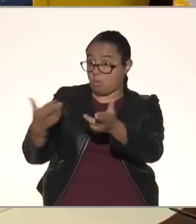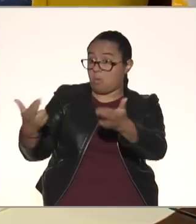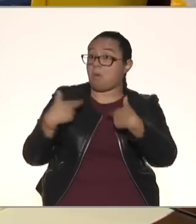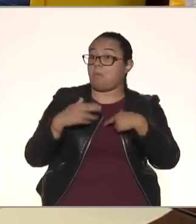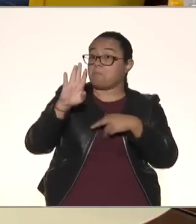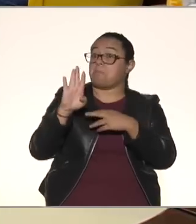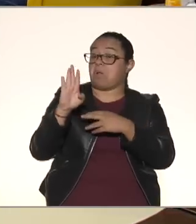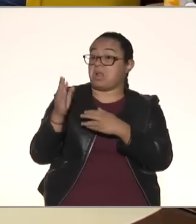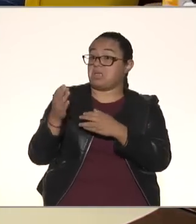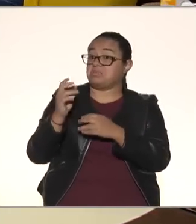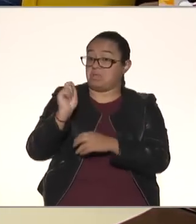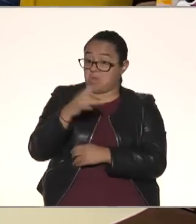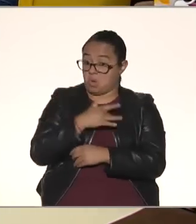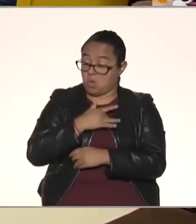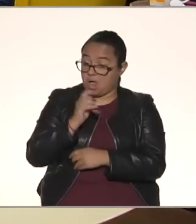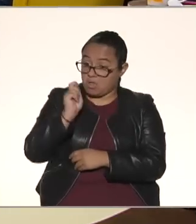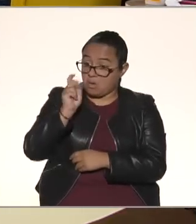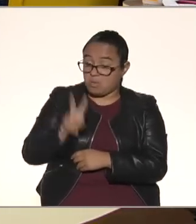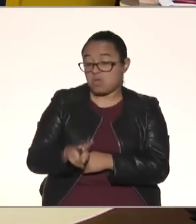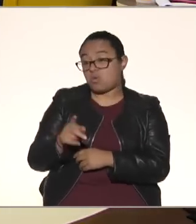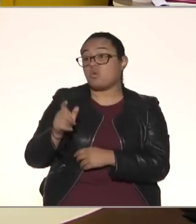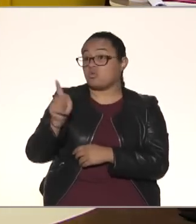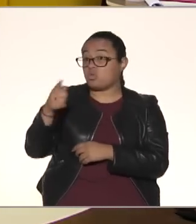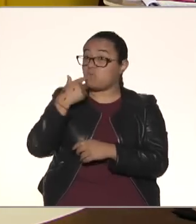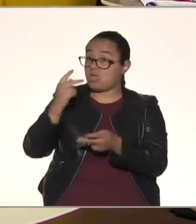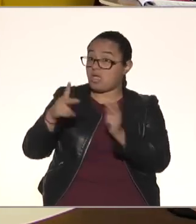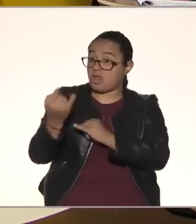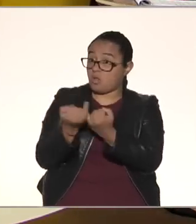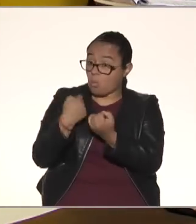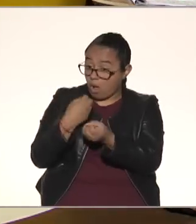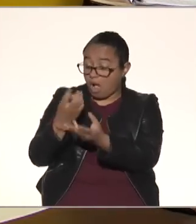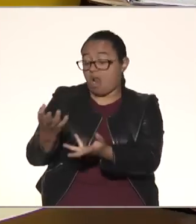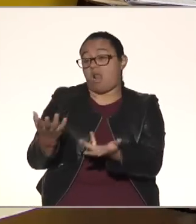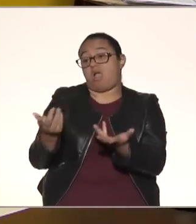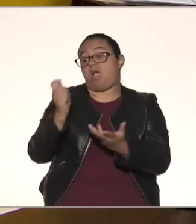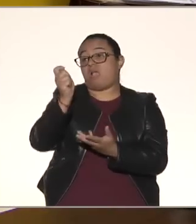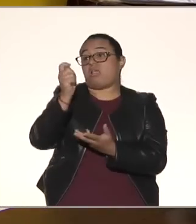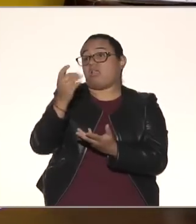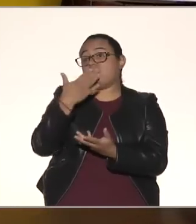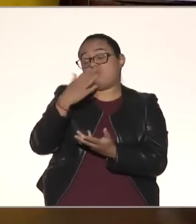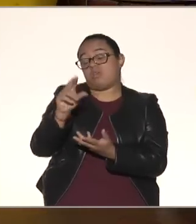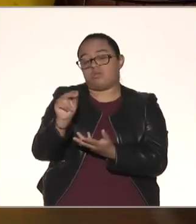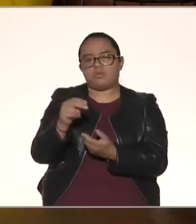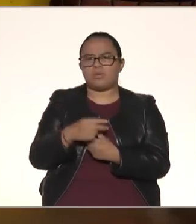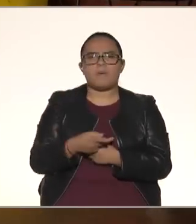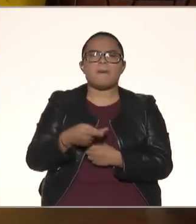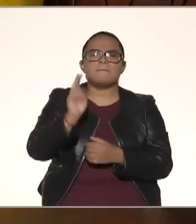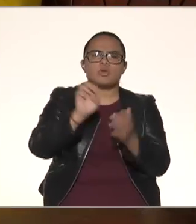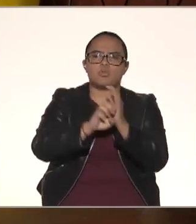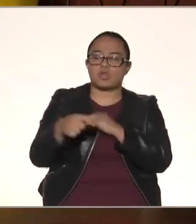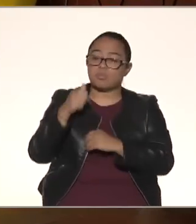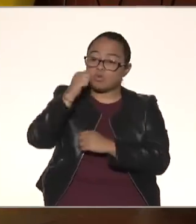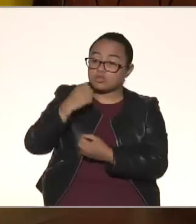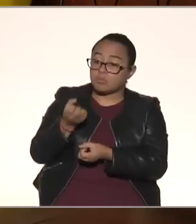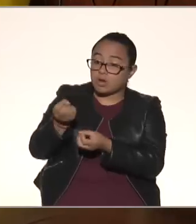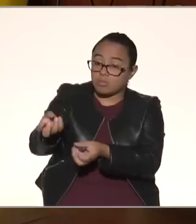sea, tienes que recibir algo a cambio. Pero entonces tendríamos que conformarnos con solo dar y no recibir nada.